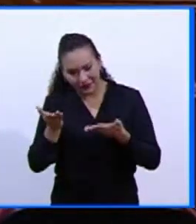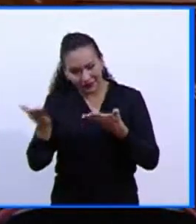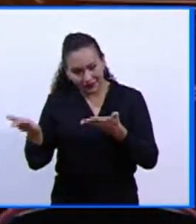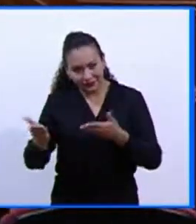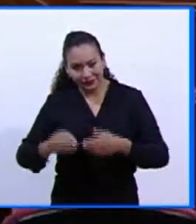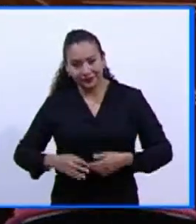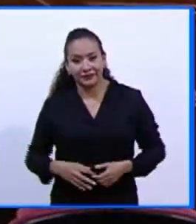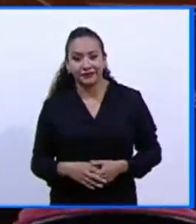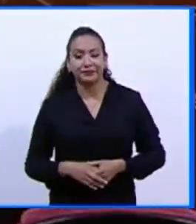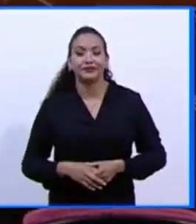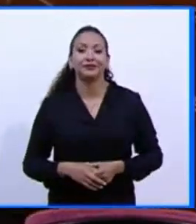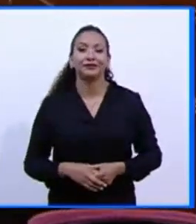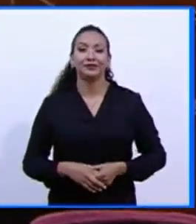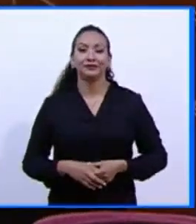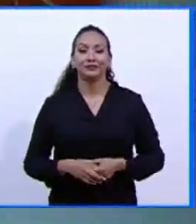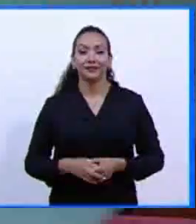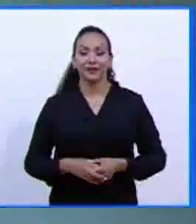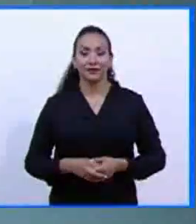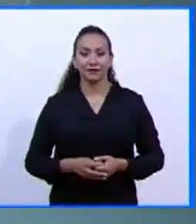la ministra ponente en esta sesión.